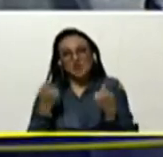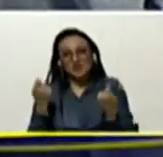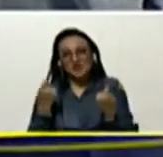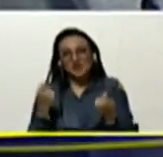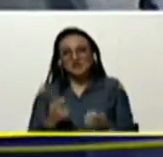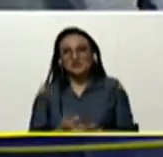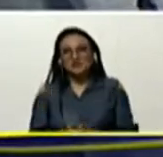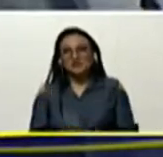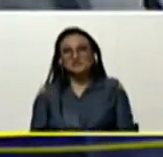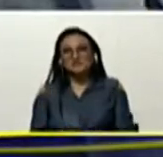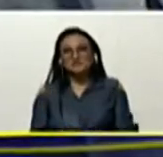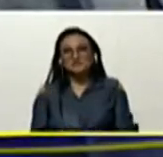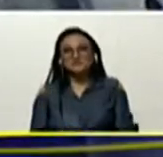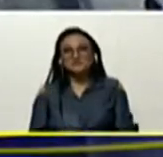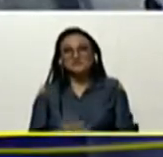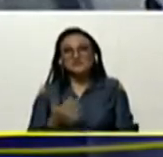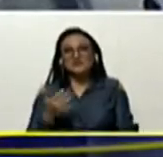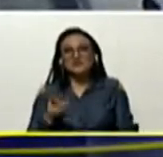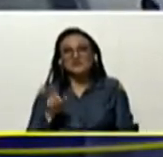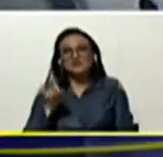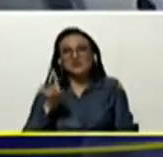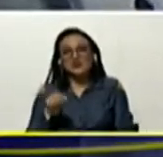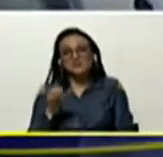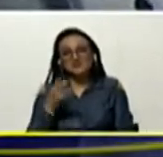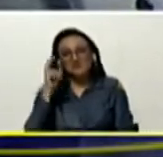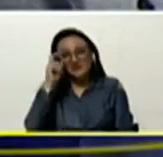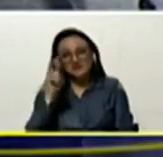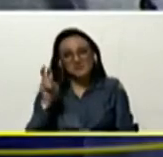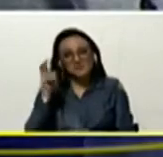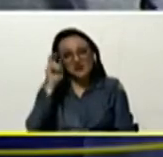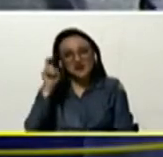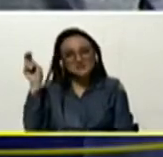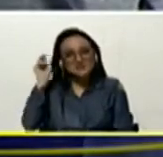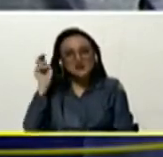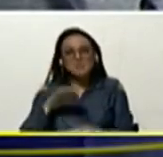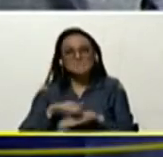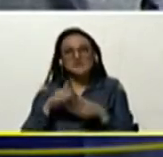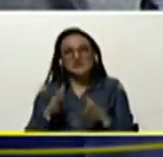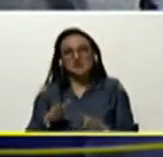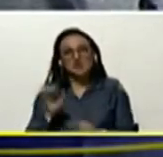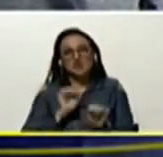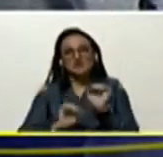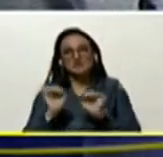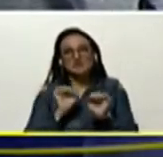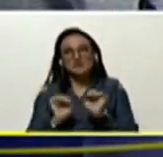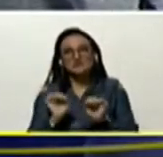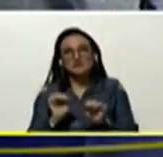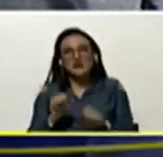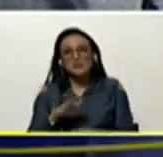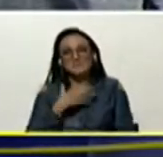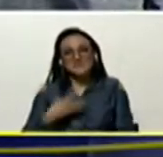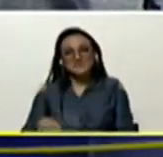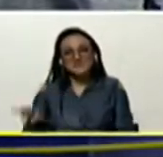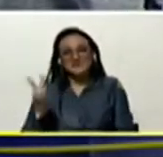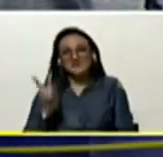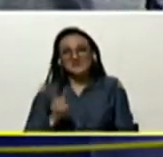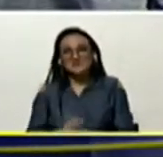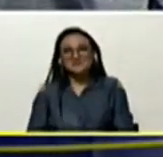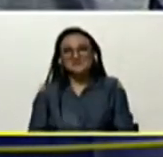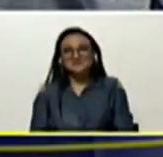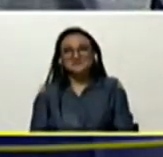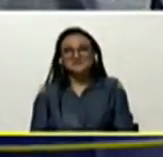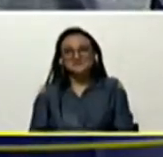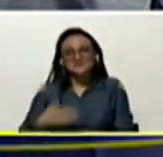estuvo también en las funciones como canciller, como ministro de la Defensa y como presidente de la República. Un